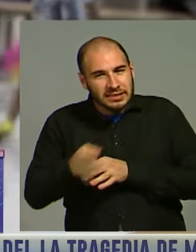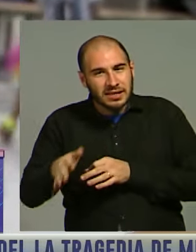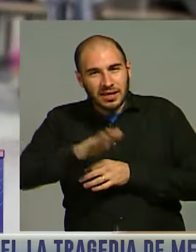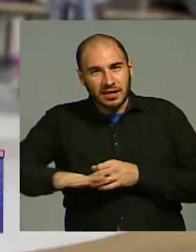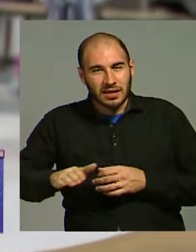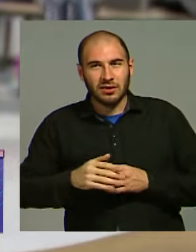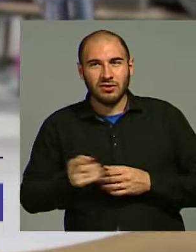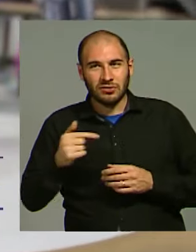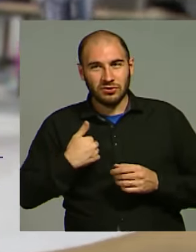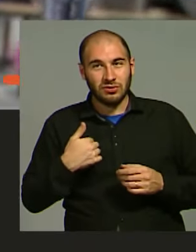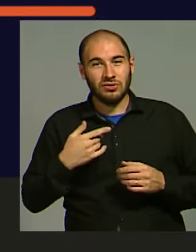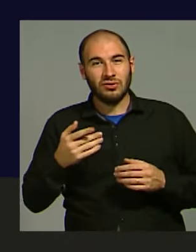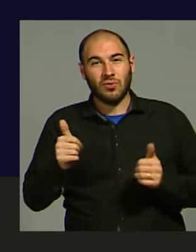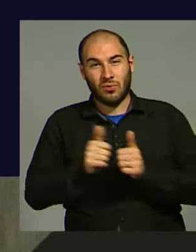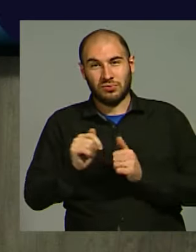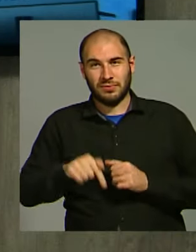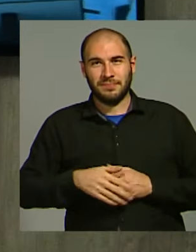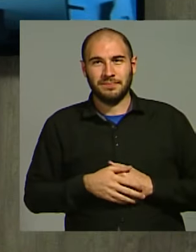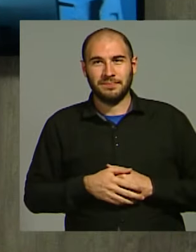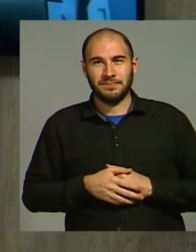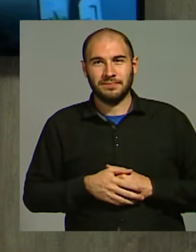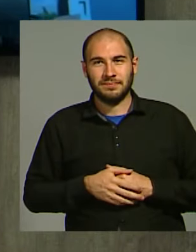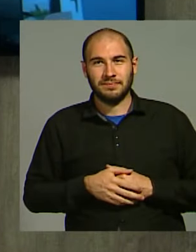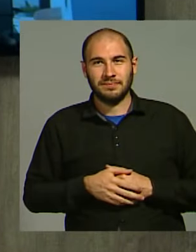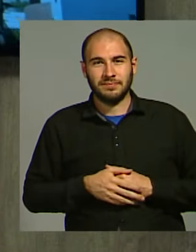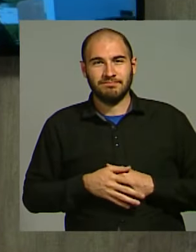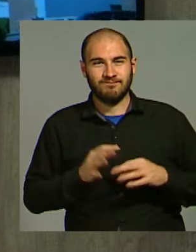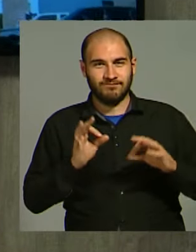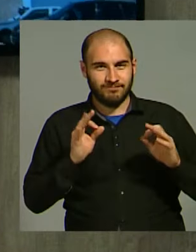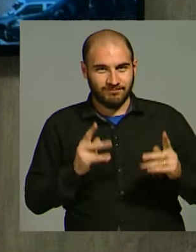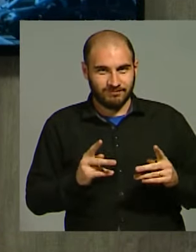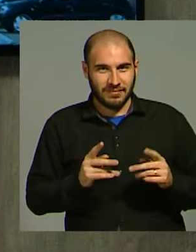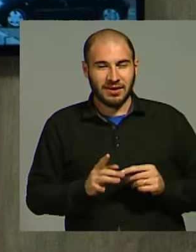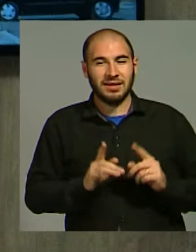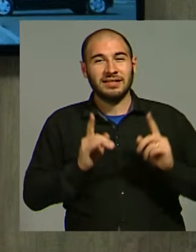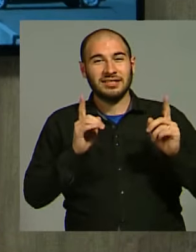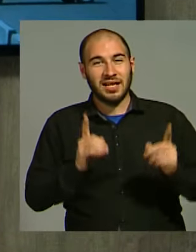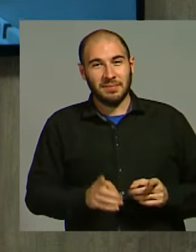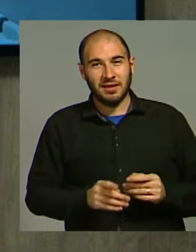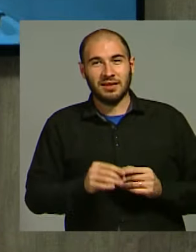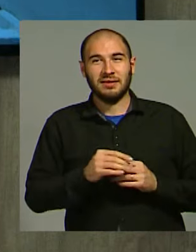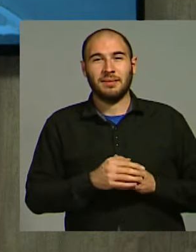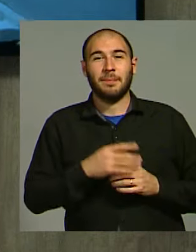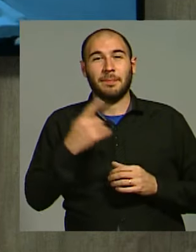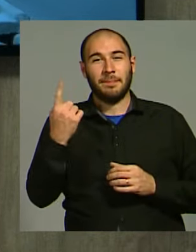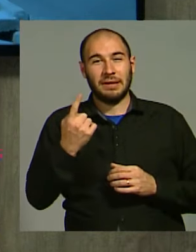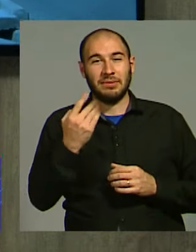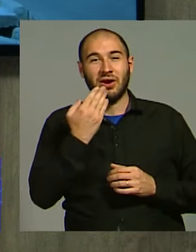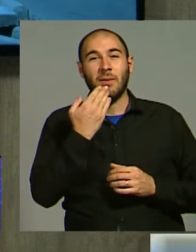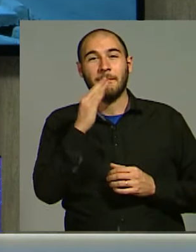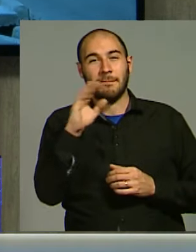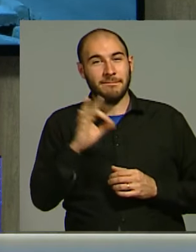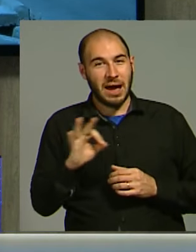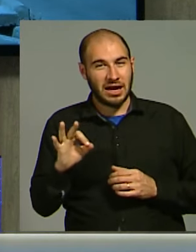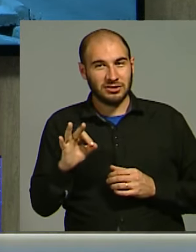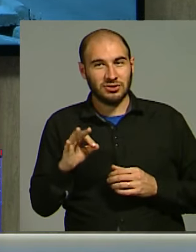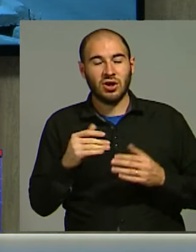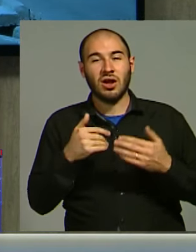los chicos con los que estoy hoy día. Bien, además el próximo 1 de marzo va a abrir una